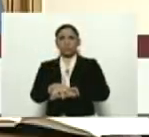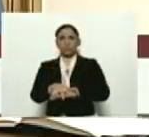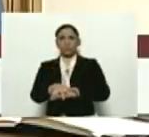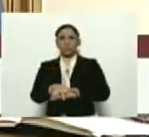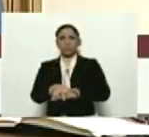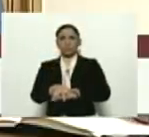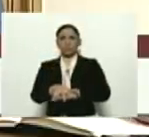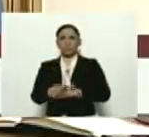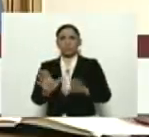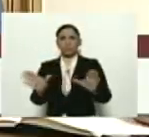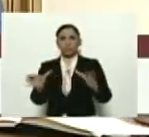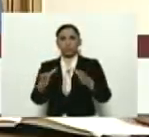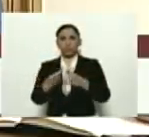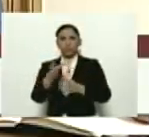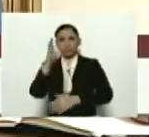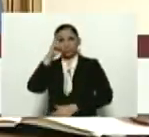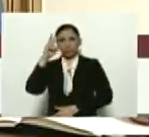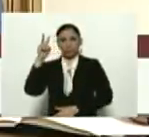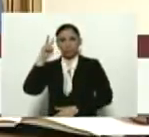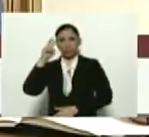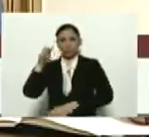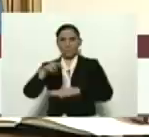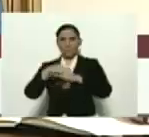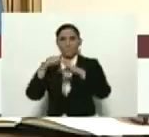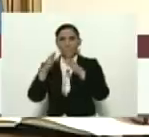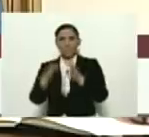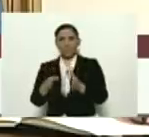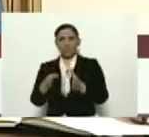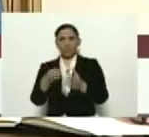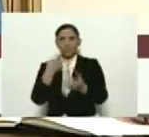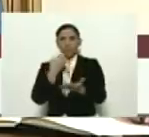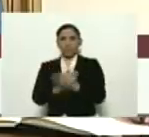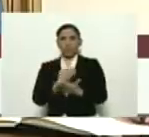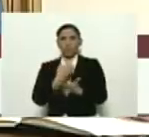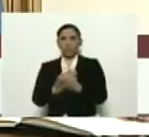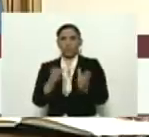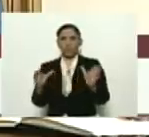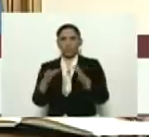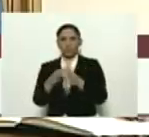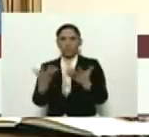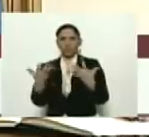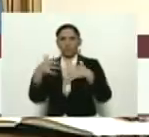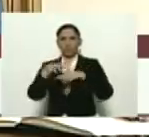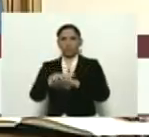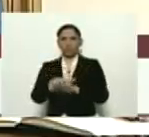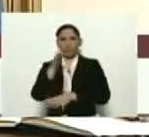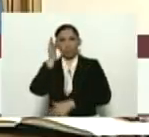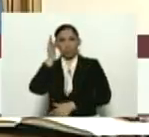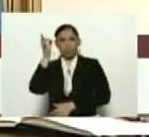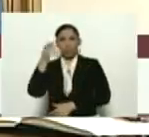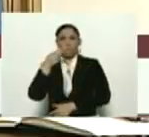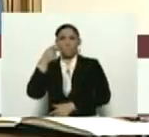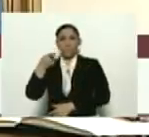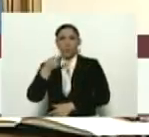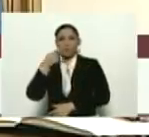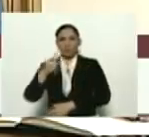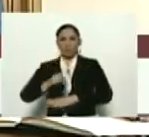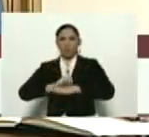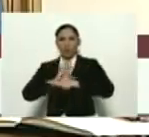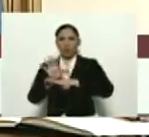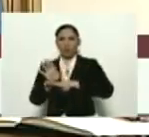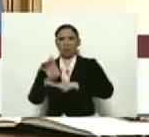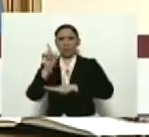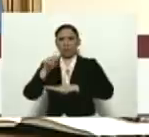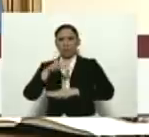que reúna cancilleres y ministros de Economía. Una reunión conjunta del Consejo Político del ALBA y